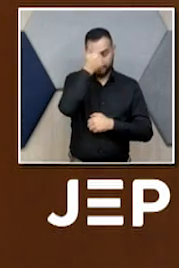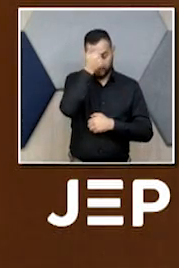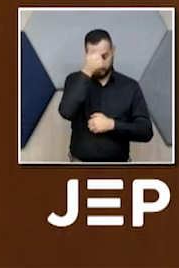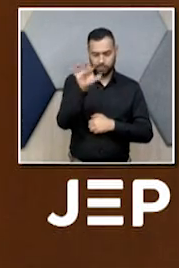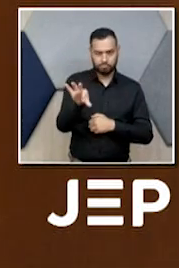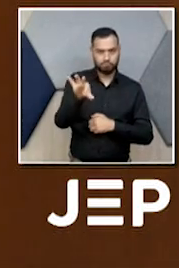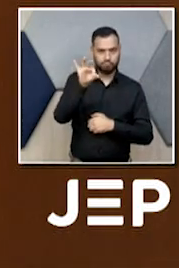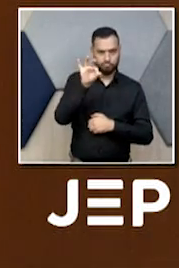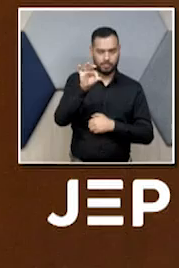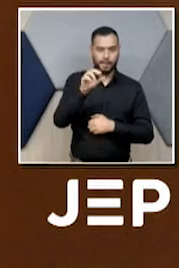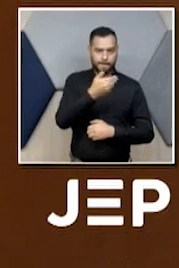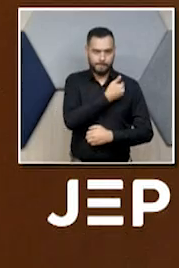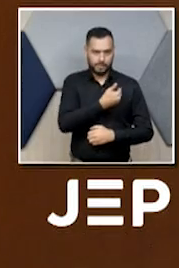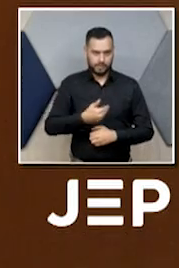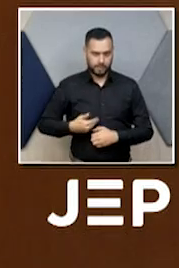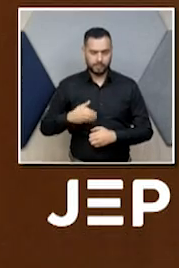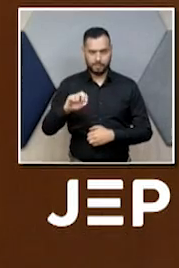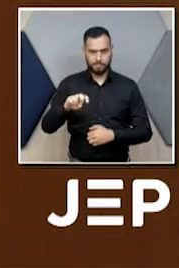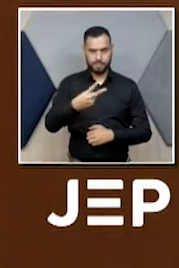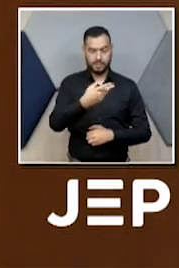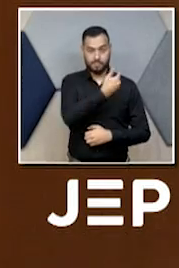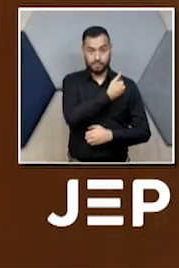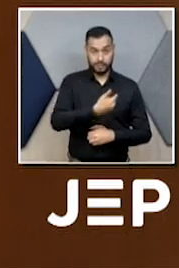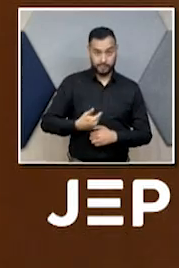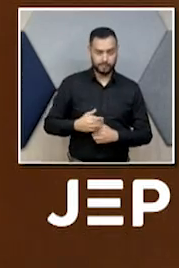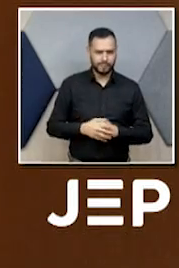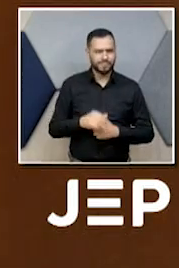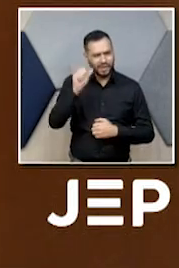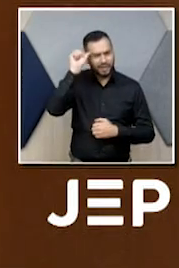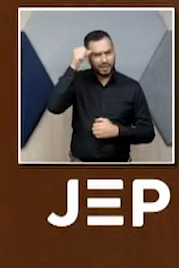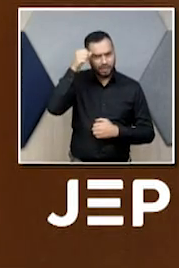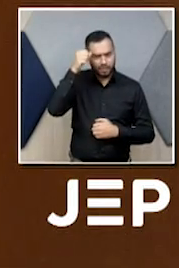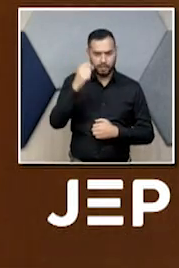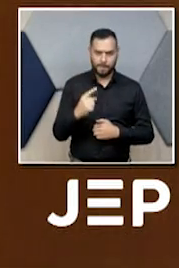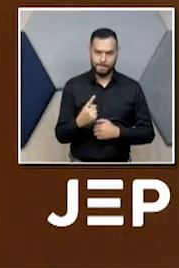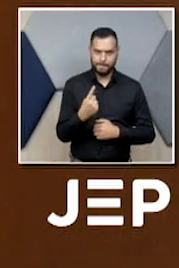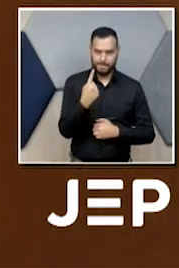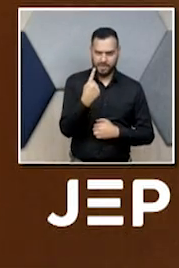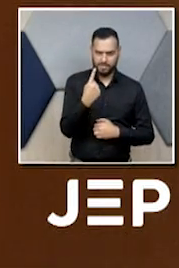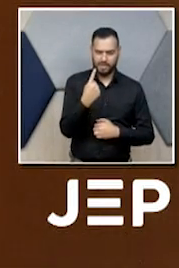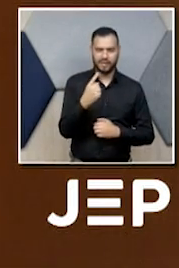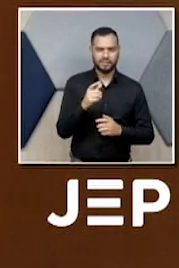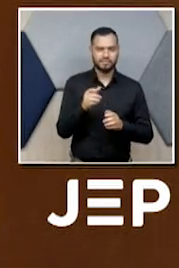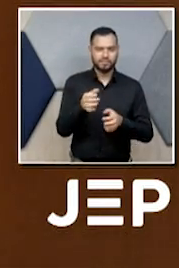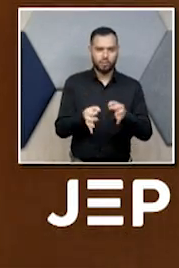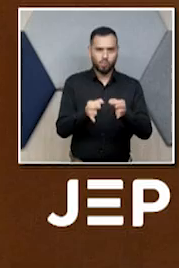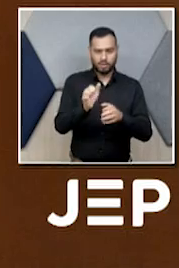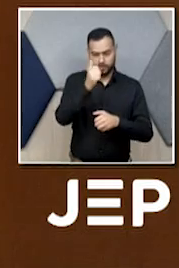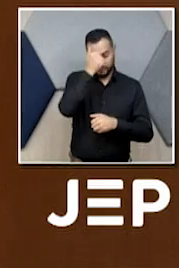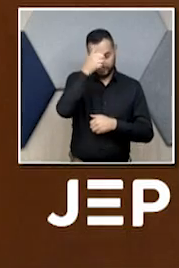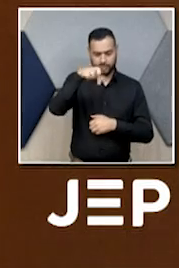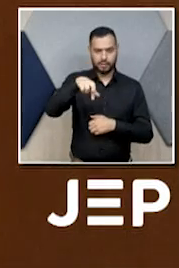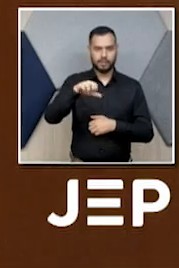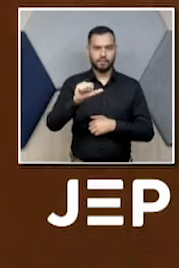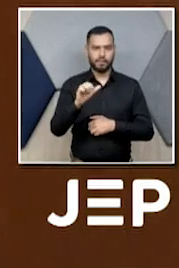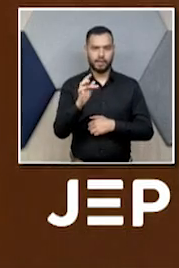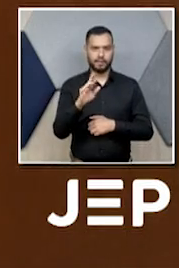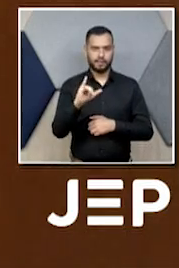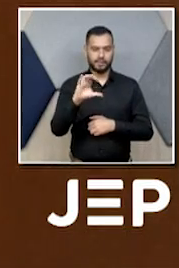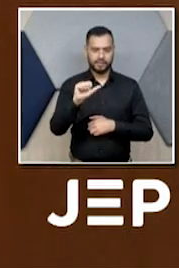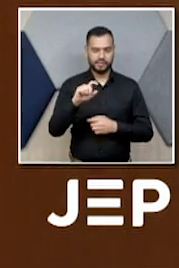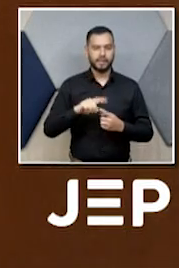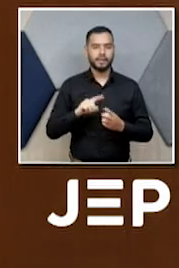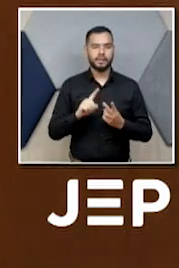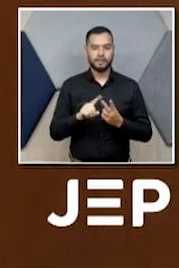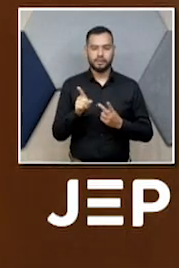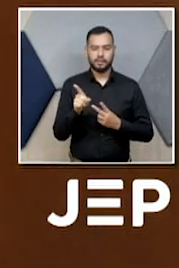la jurisdicción. Recordemos que las primeras dignatarias fueron las magistradas Patricia Linares Prieto y Xiomara Cecilia Balanta